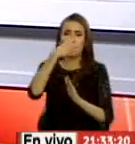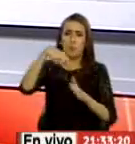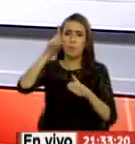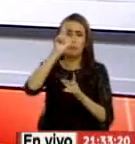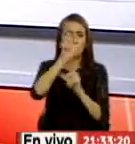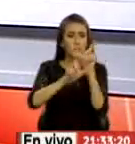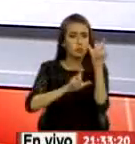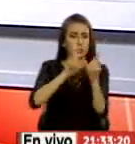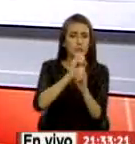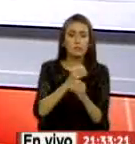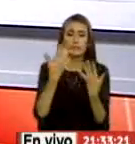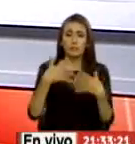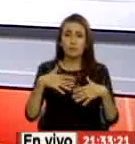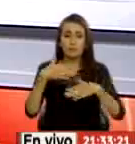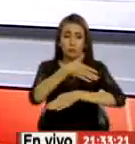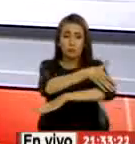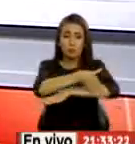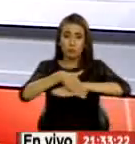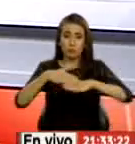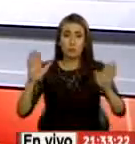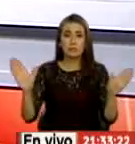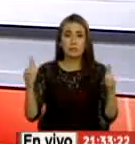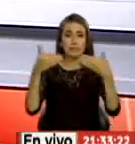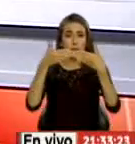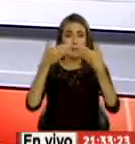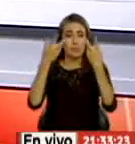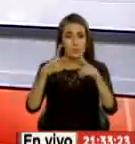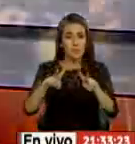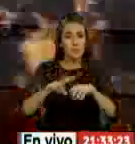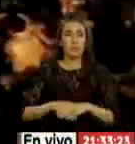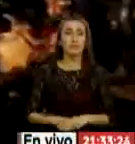informaron que algunas vías serán cerradas.